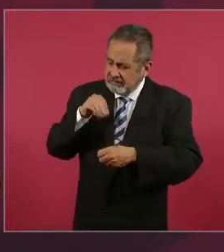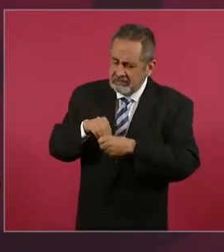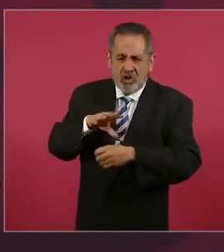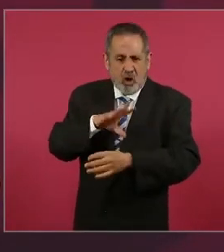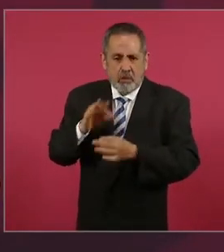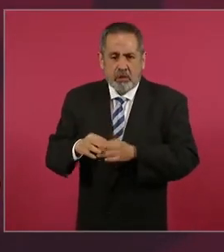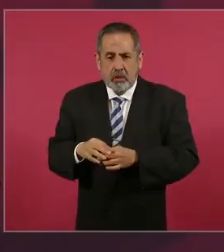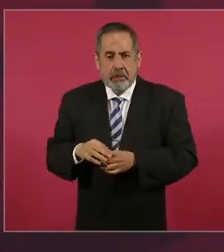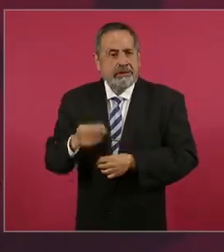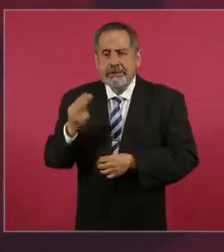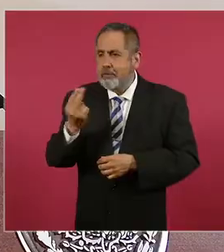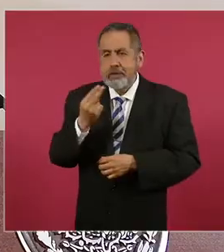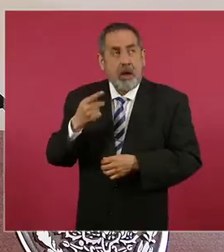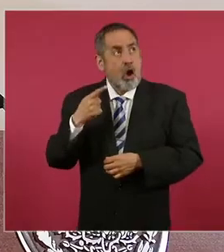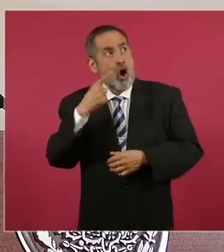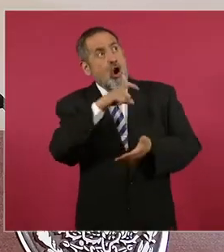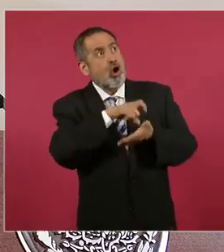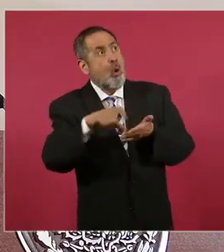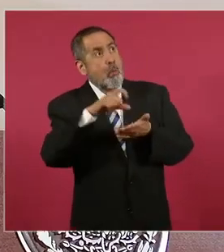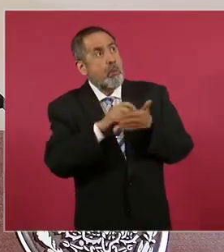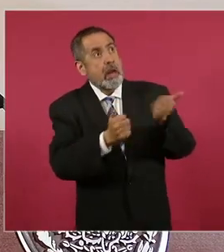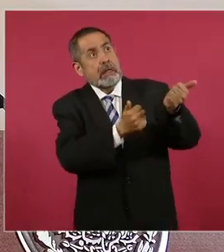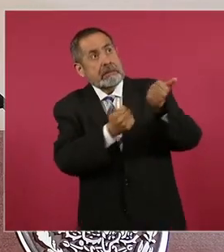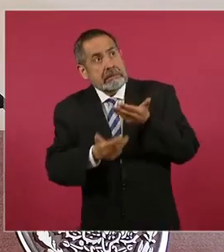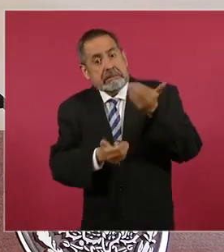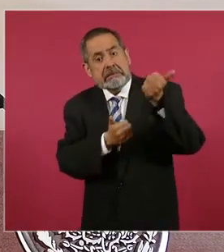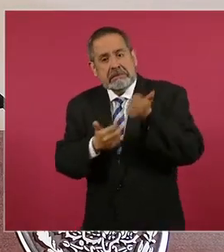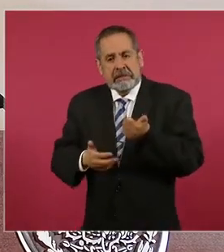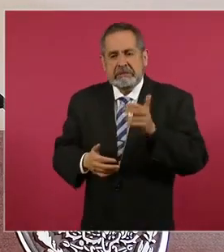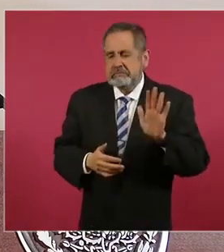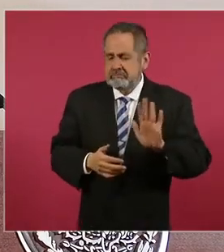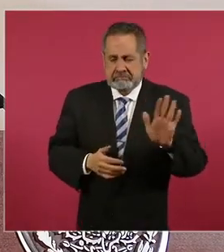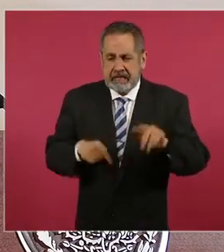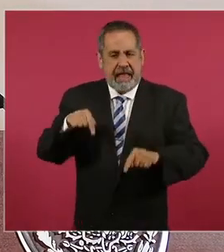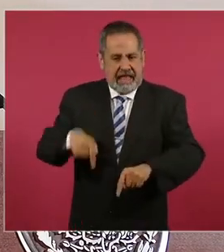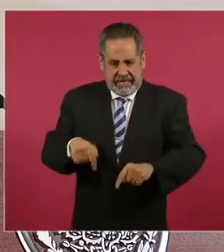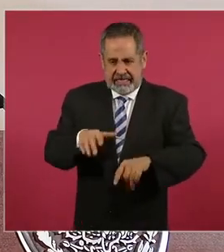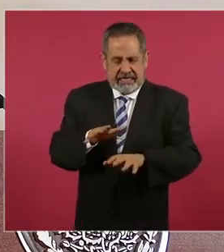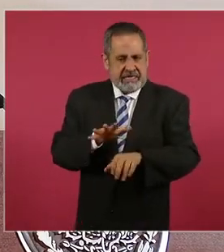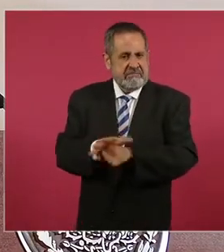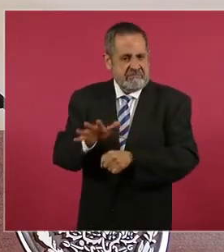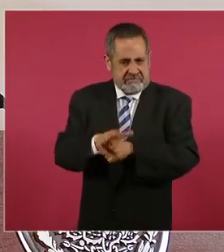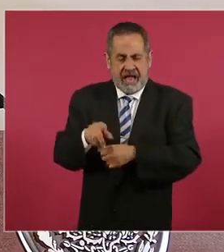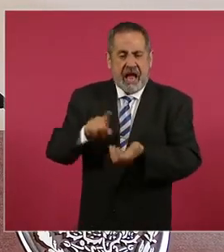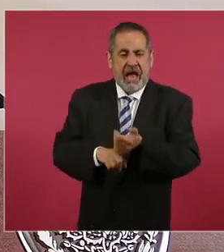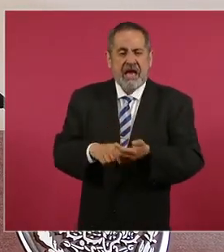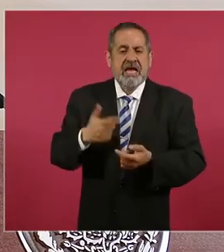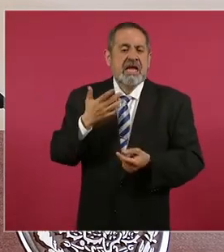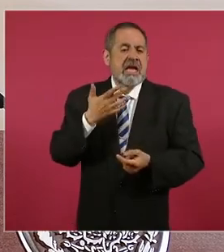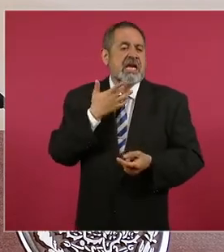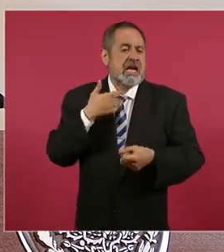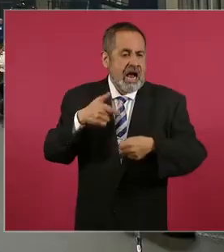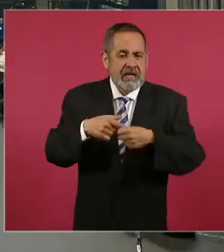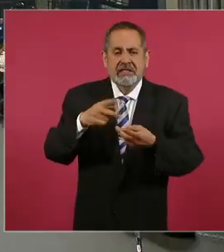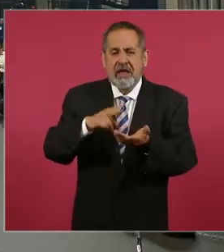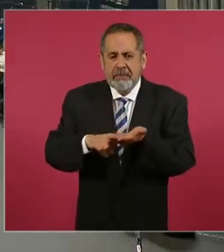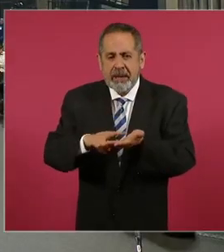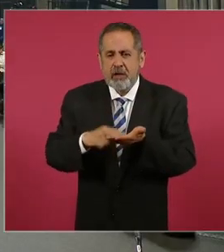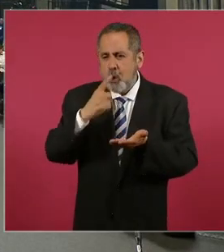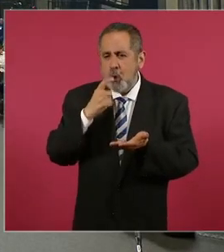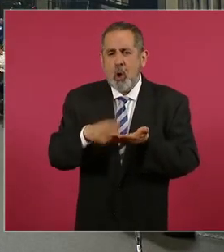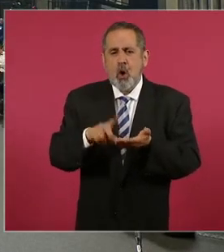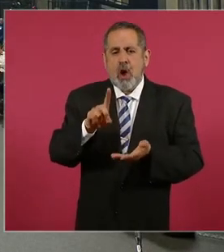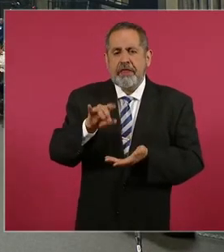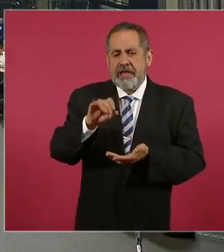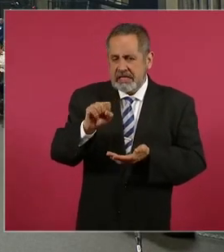de comprar las gasolinas, el diésel en el extranjero y